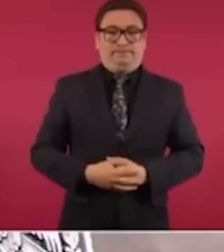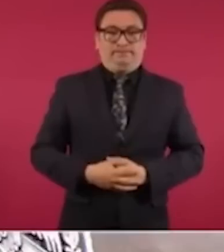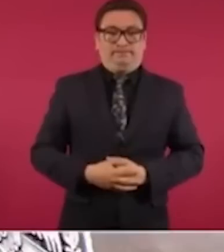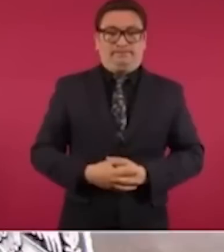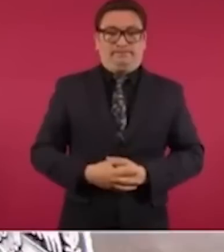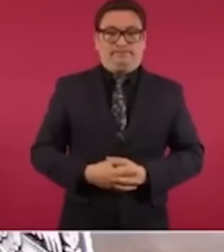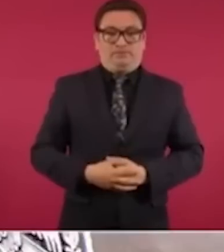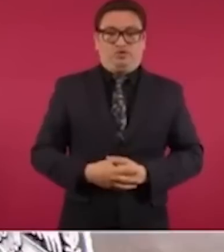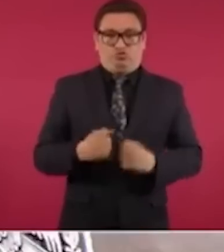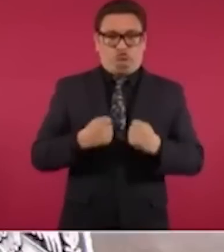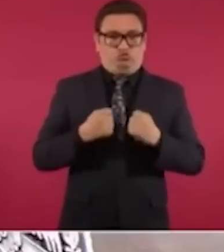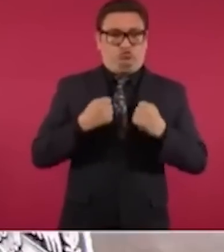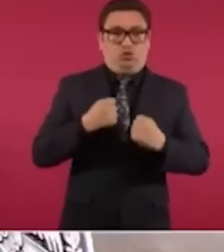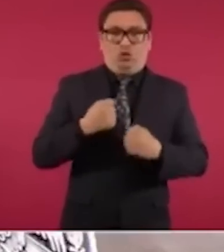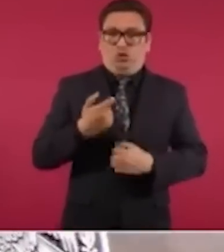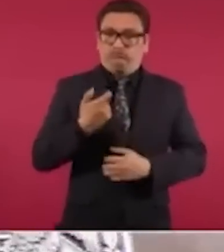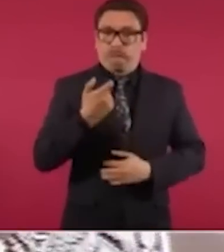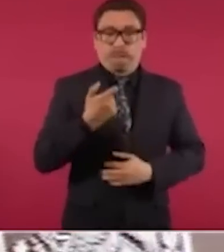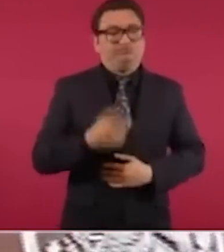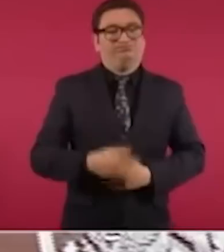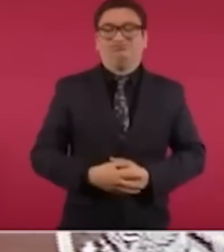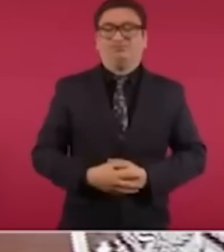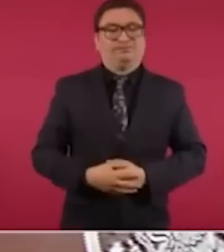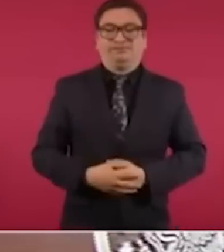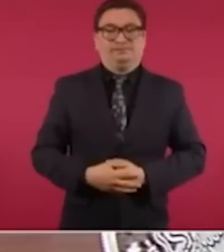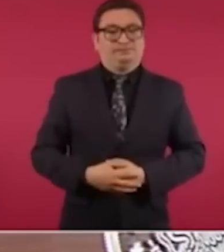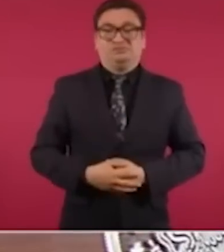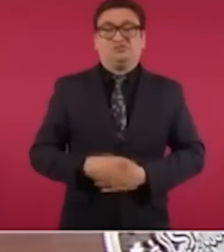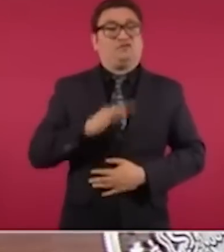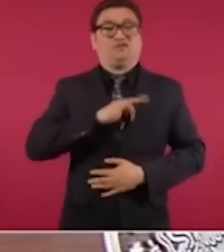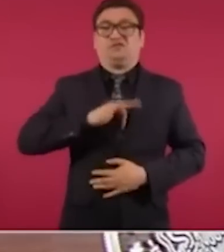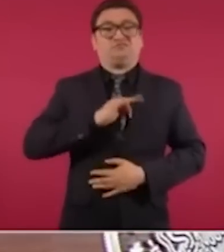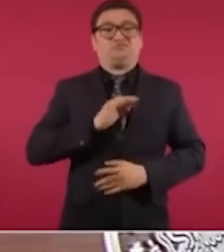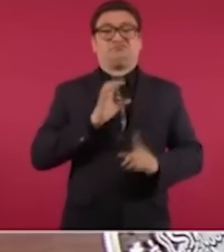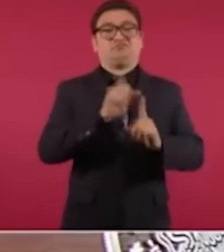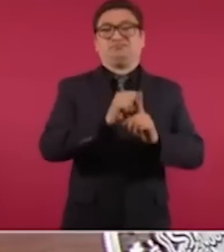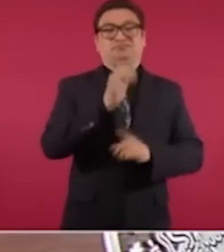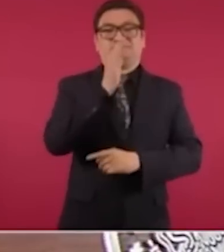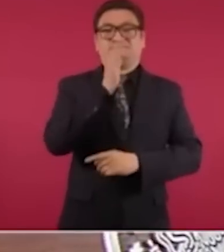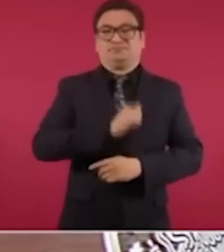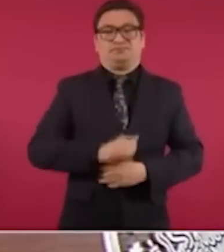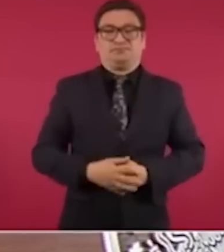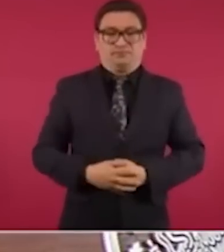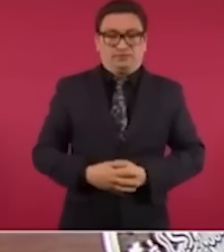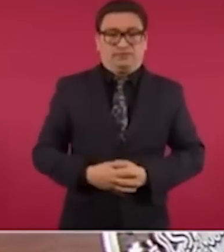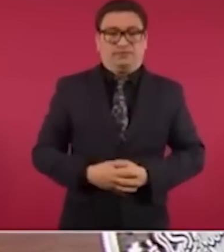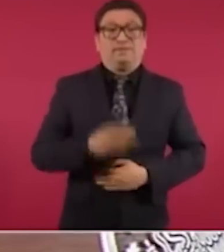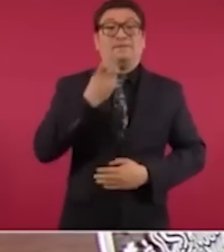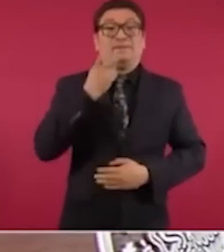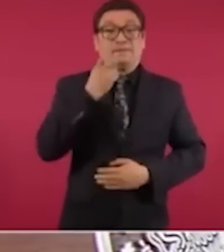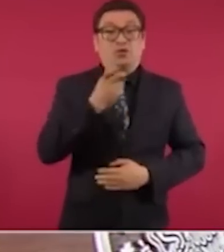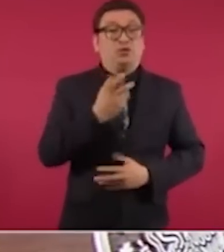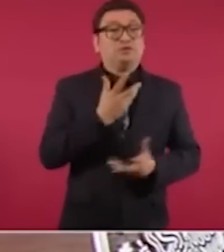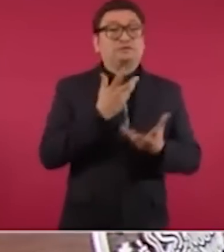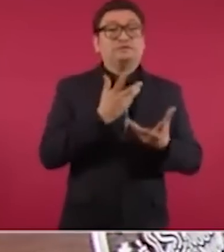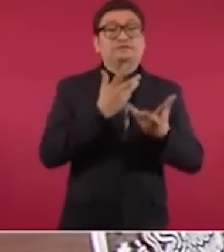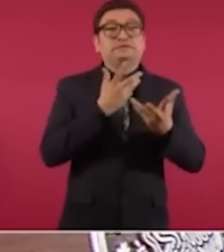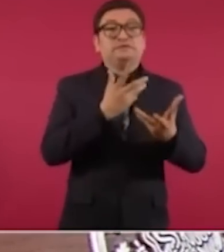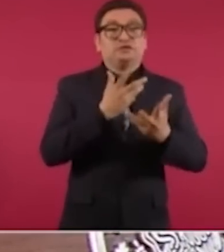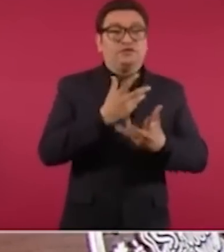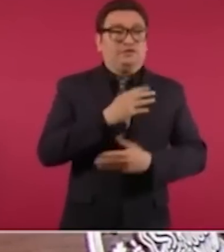ni el poder ni el dinero son felicidad por eso no hay que tenerles mucho